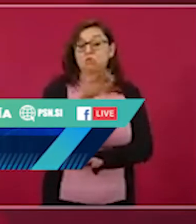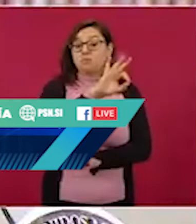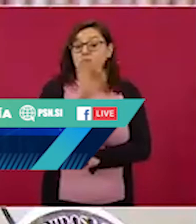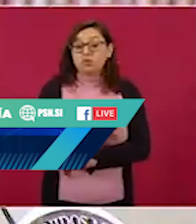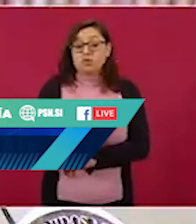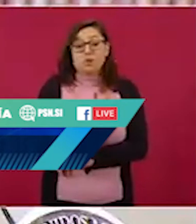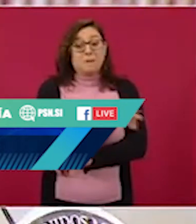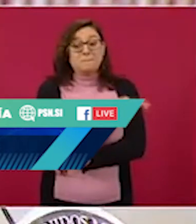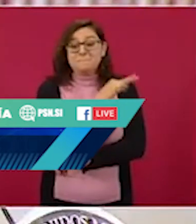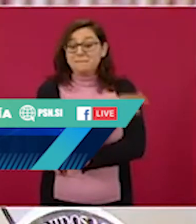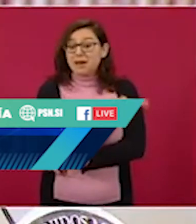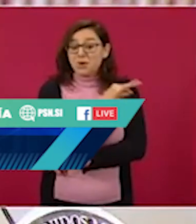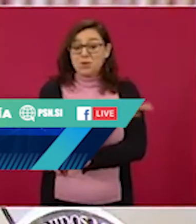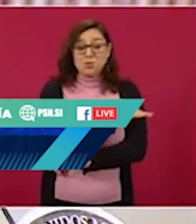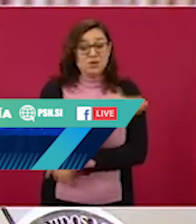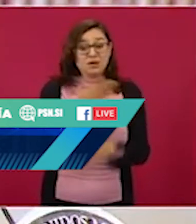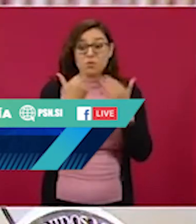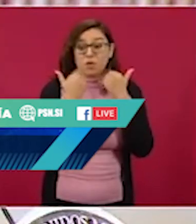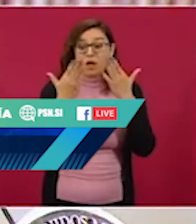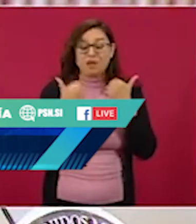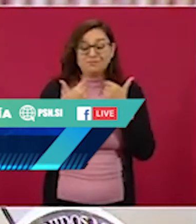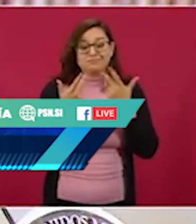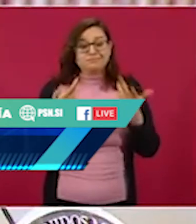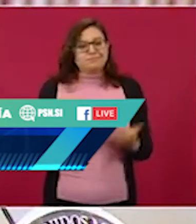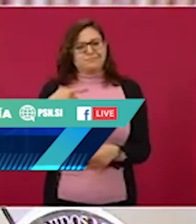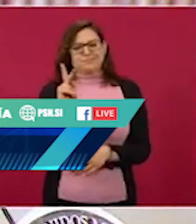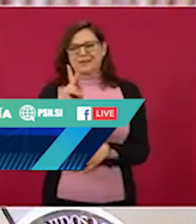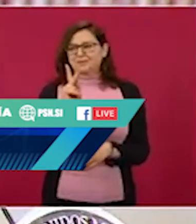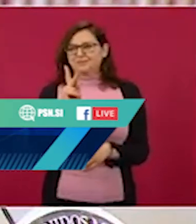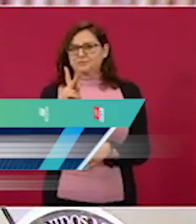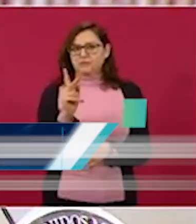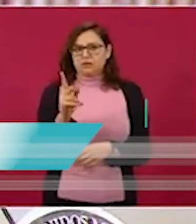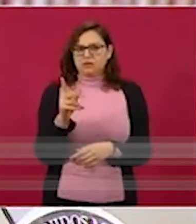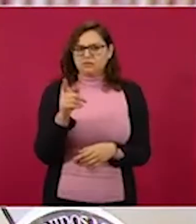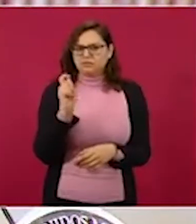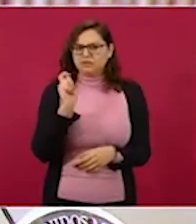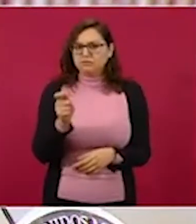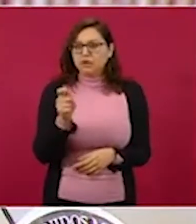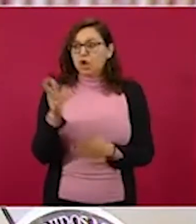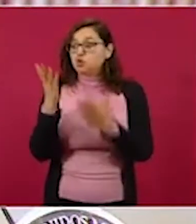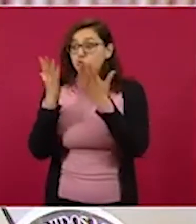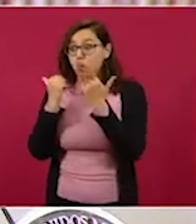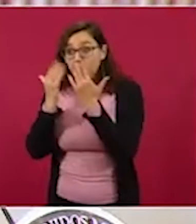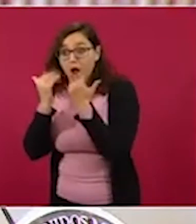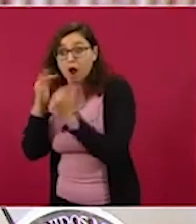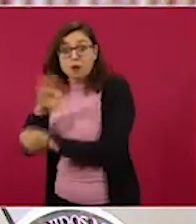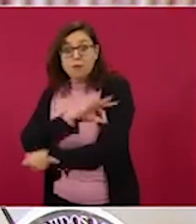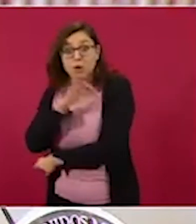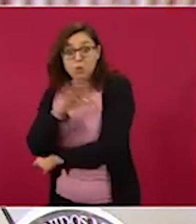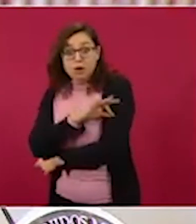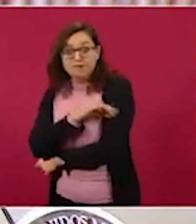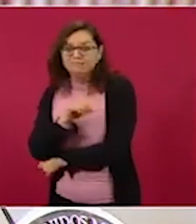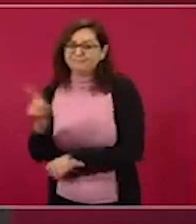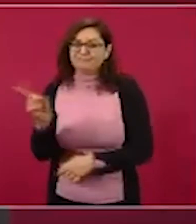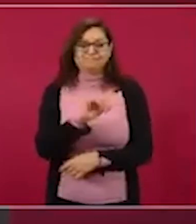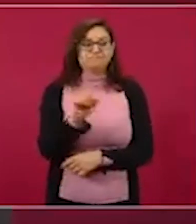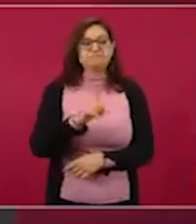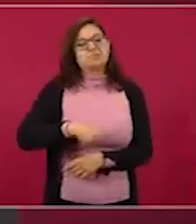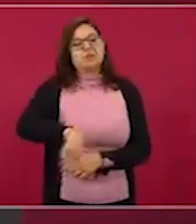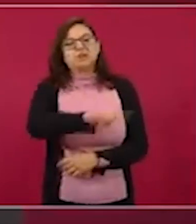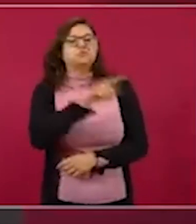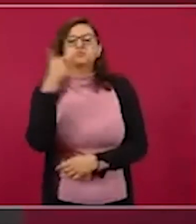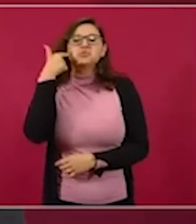caso por falta de acceso eso es lo más impresionante la mayoría es porque no se quisieron vacunar temían